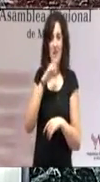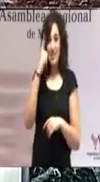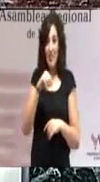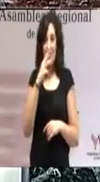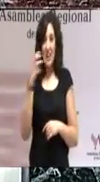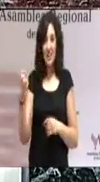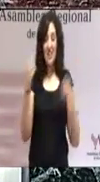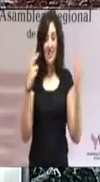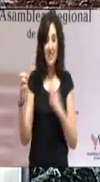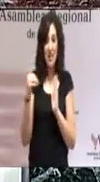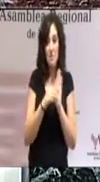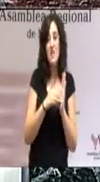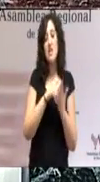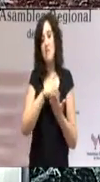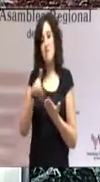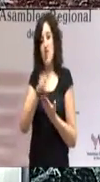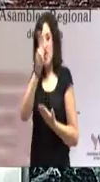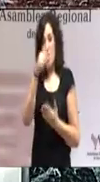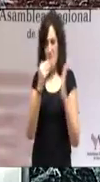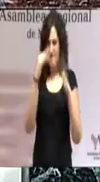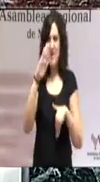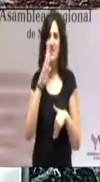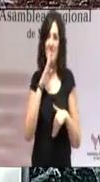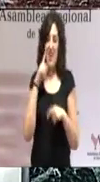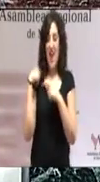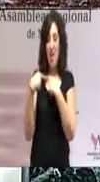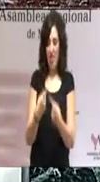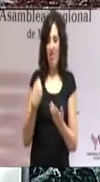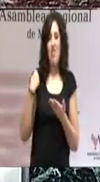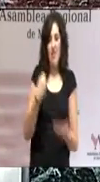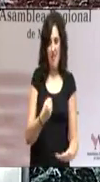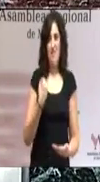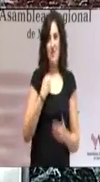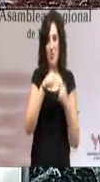360.755 millones de euros. Esa es la herencia, entre otras cosas, que nos dejó